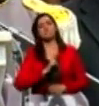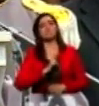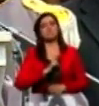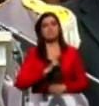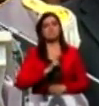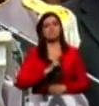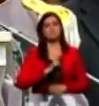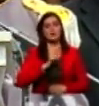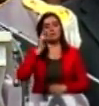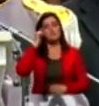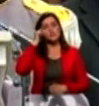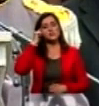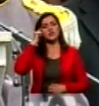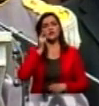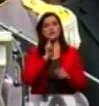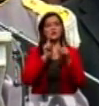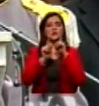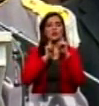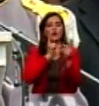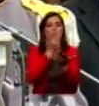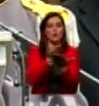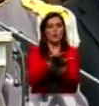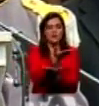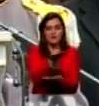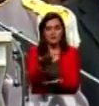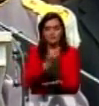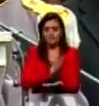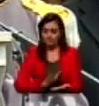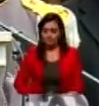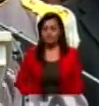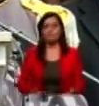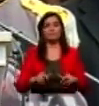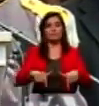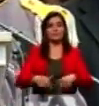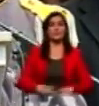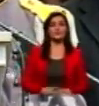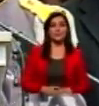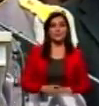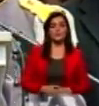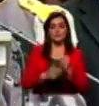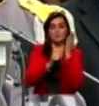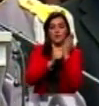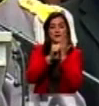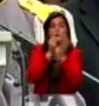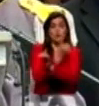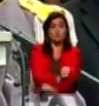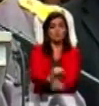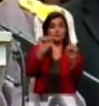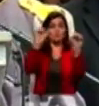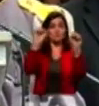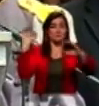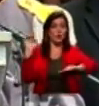espacios de reflexión y diálogo propuesto por usted, señor presidente. Junto a nuestro ministro de la Defensa